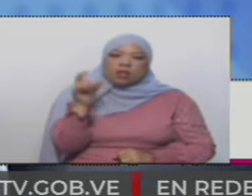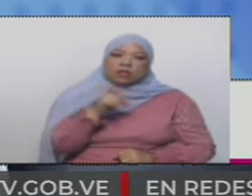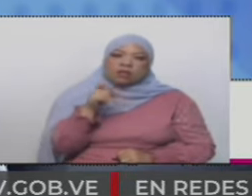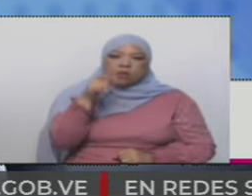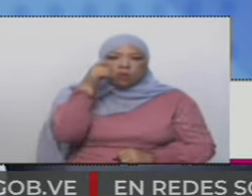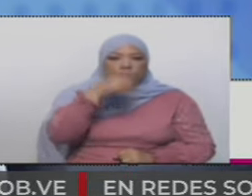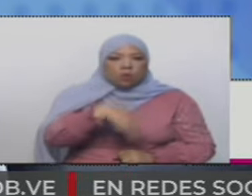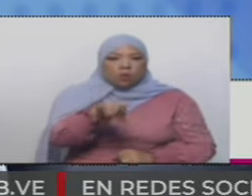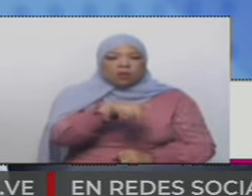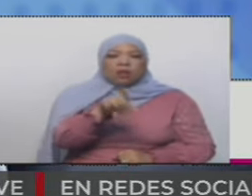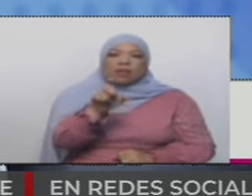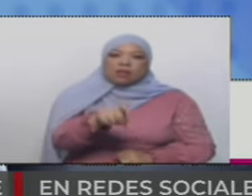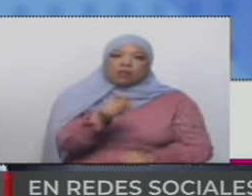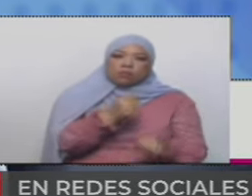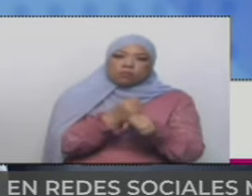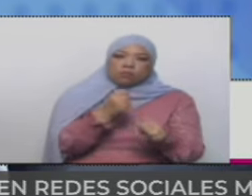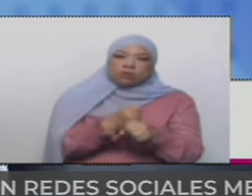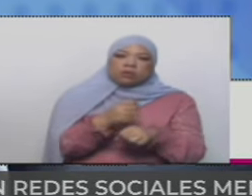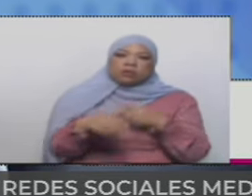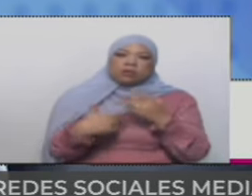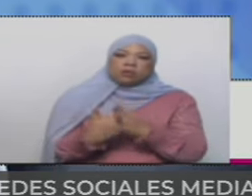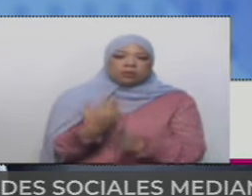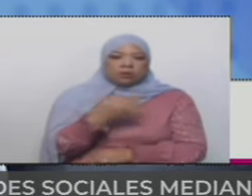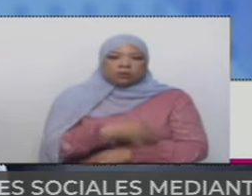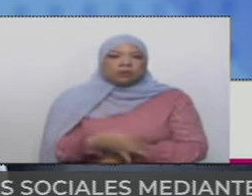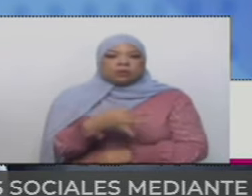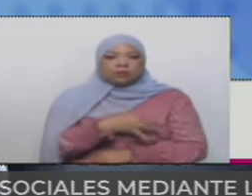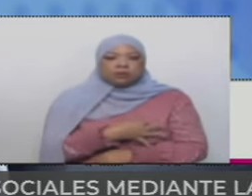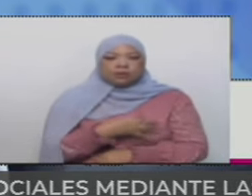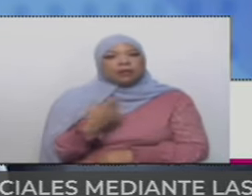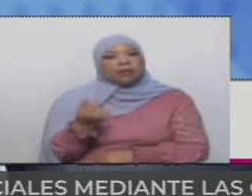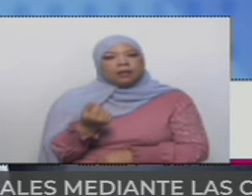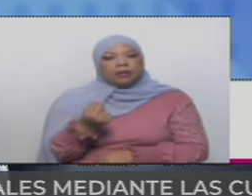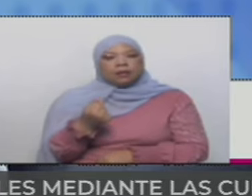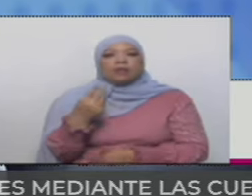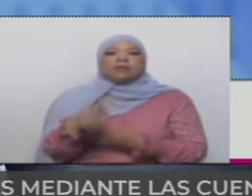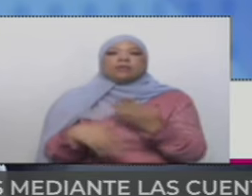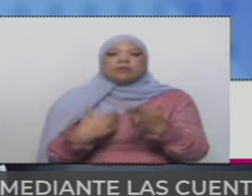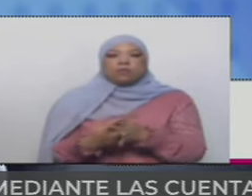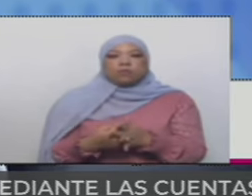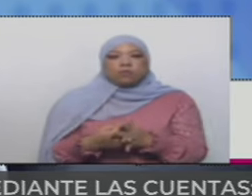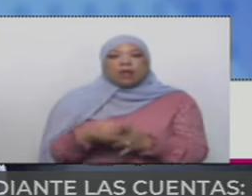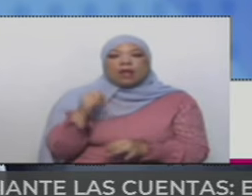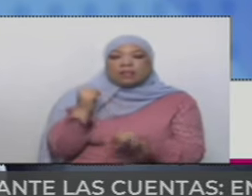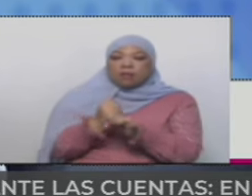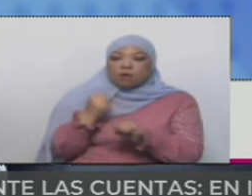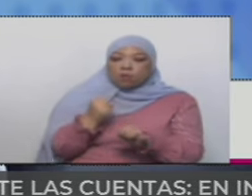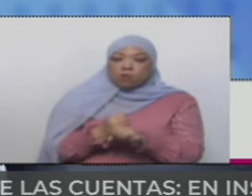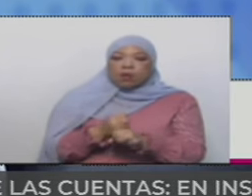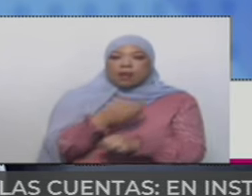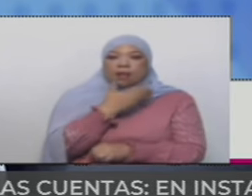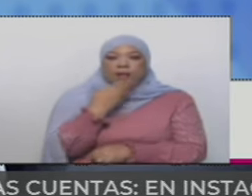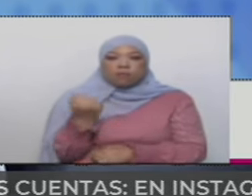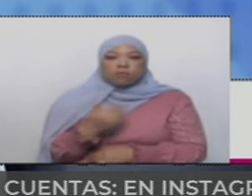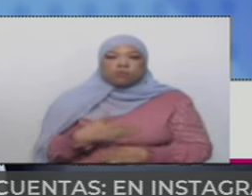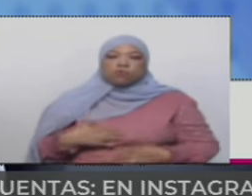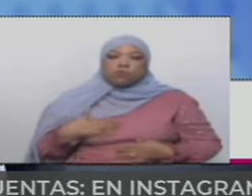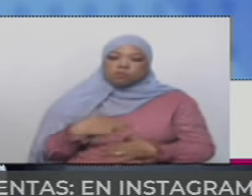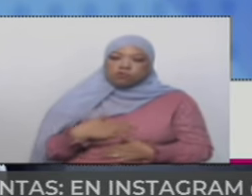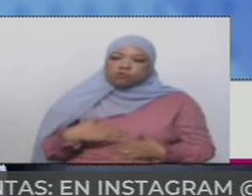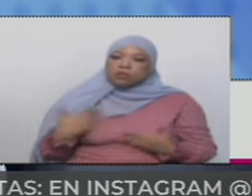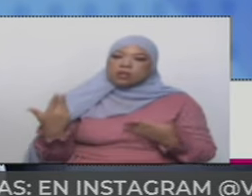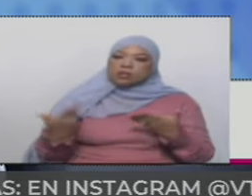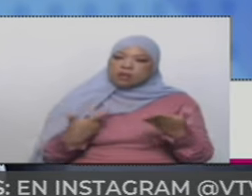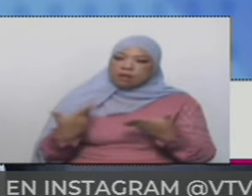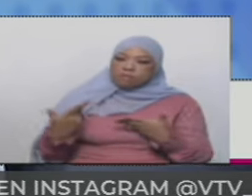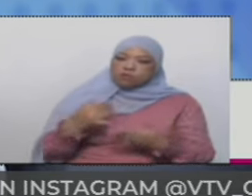de expresar las necesidades socioeconómicas, las necesidades laborales, las necesidades para la mejora de calidad de servicio en el